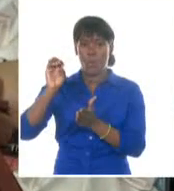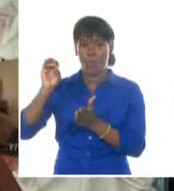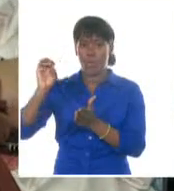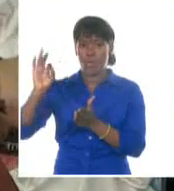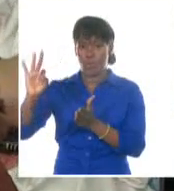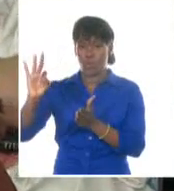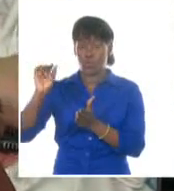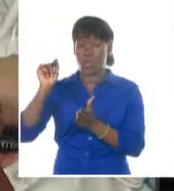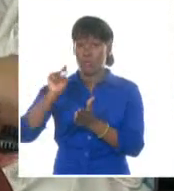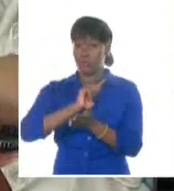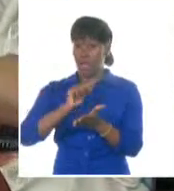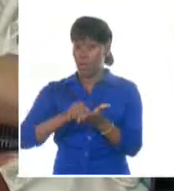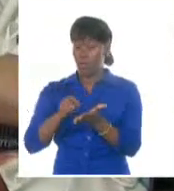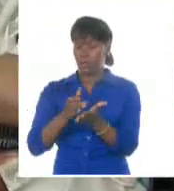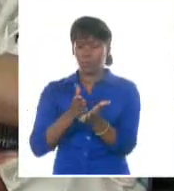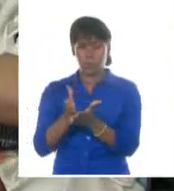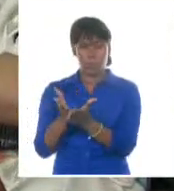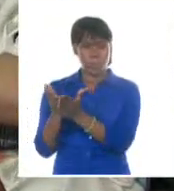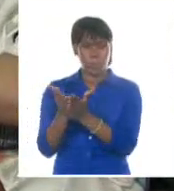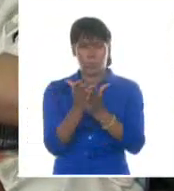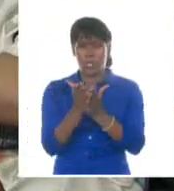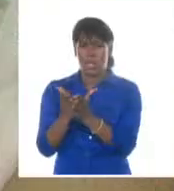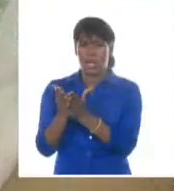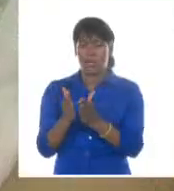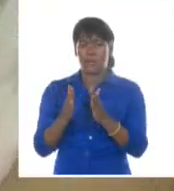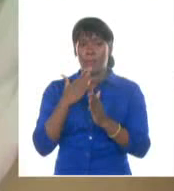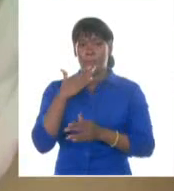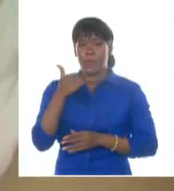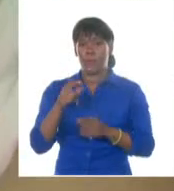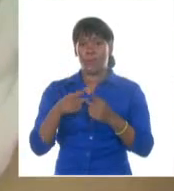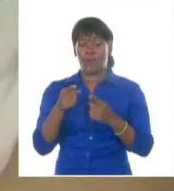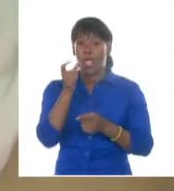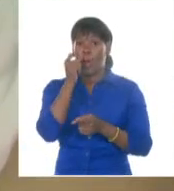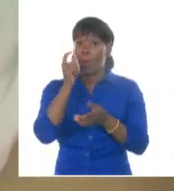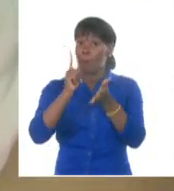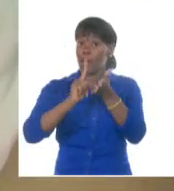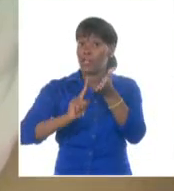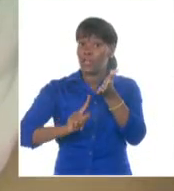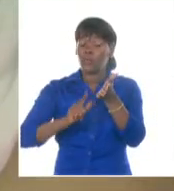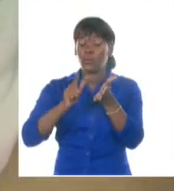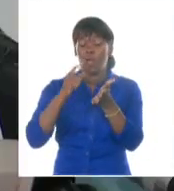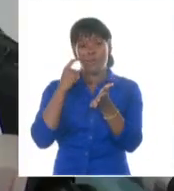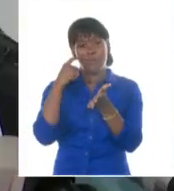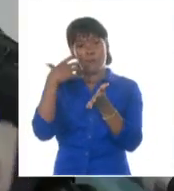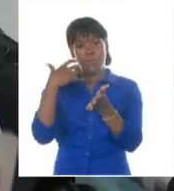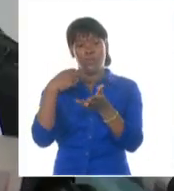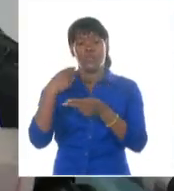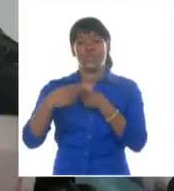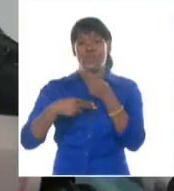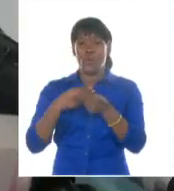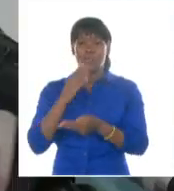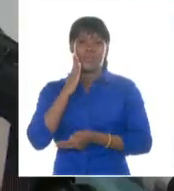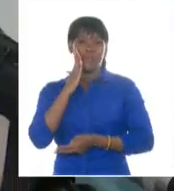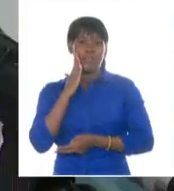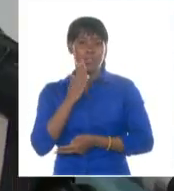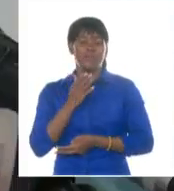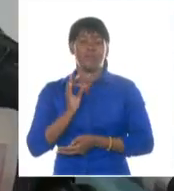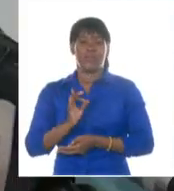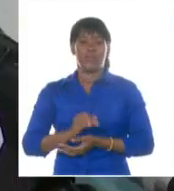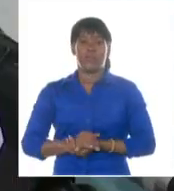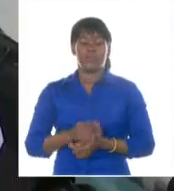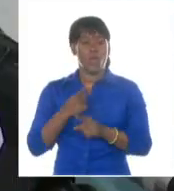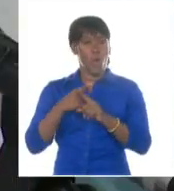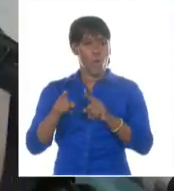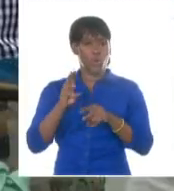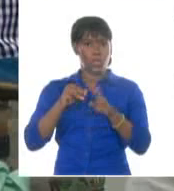Hierro, quien donó al patrimonio de la nación toda la obra de Carpentier, su entrañable amor. Entre los panelistas estaban la doctora Araceli